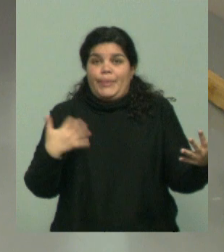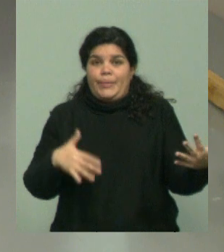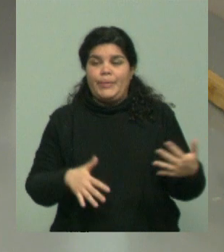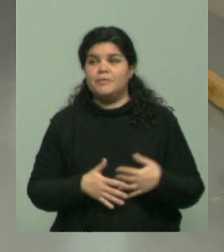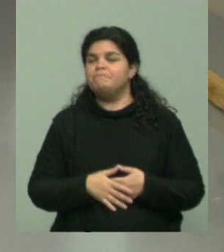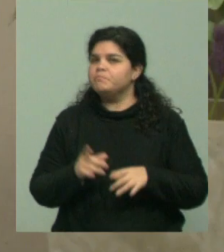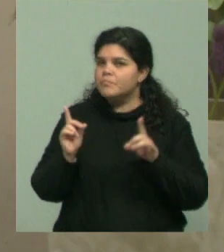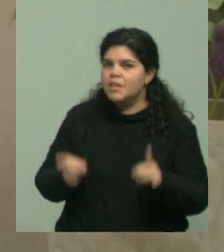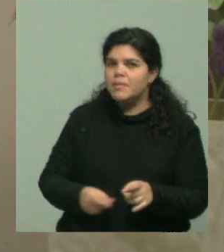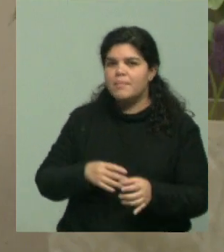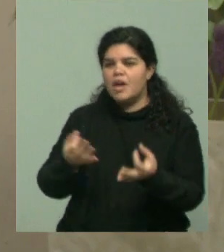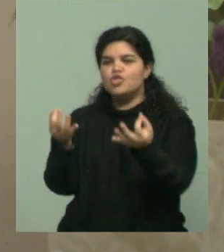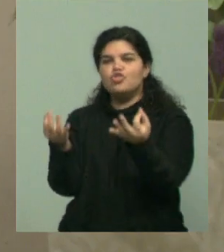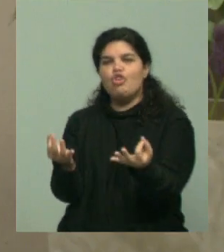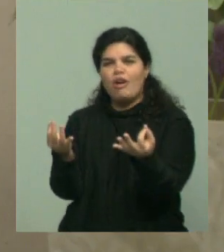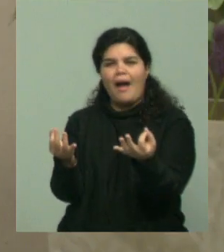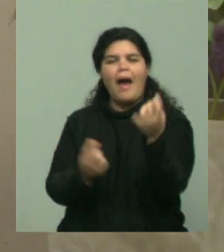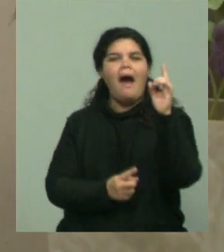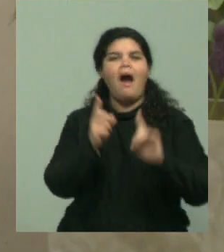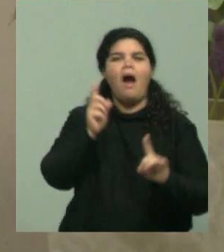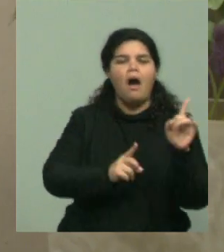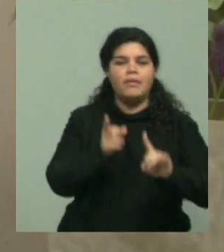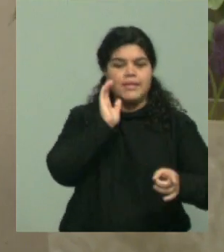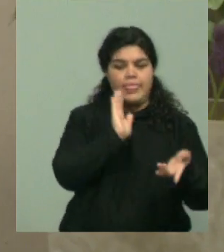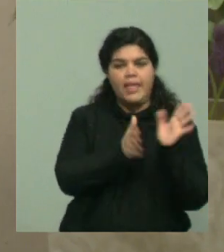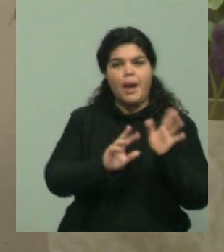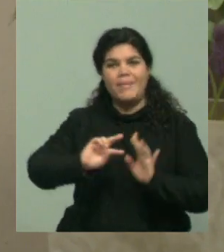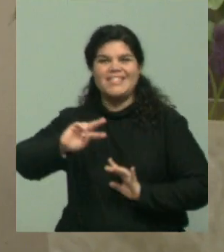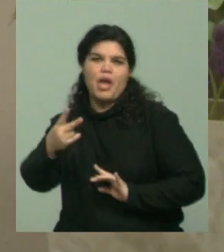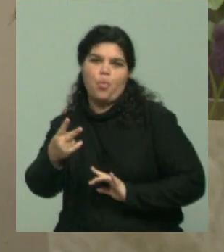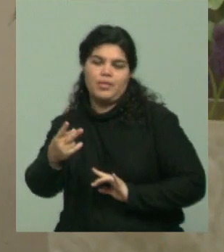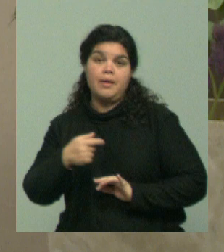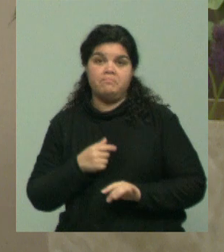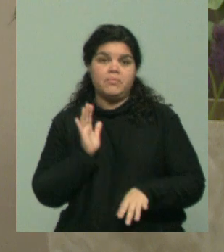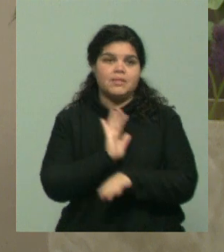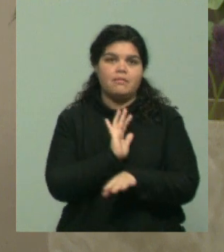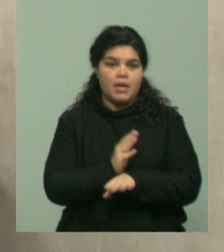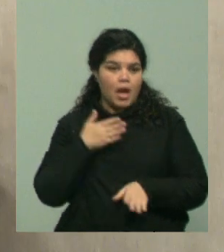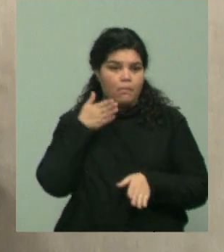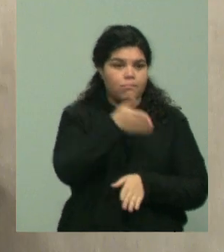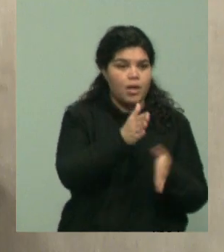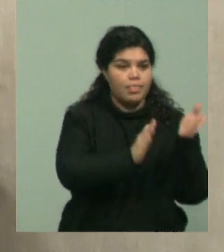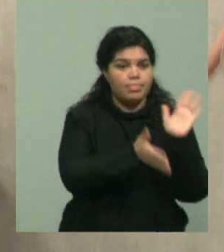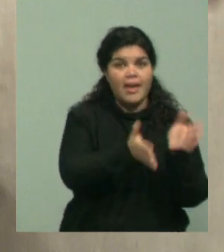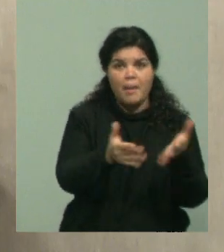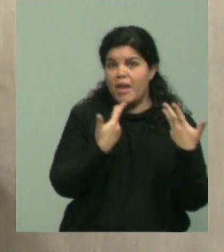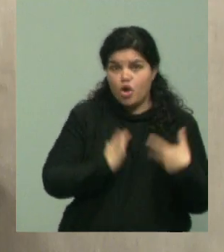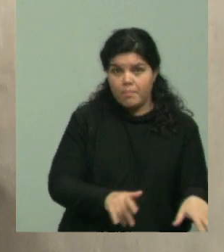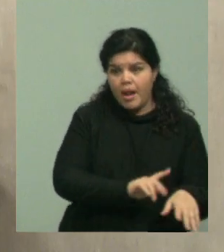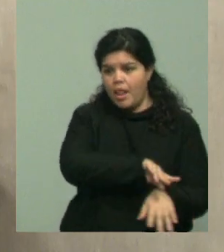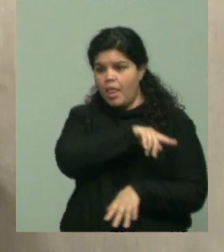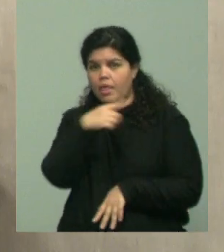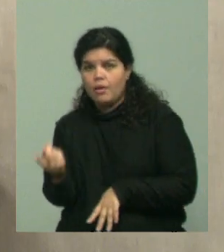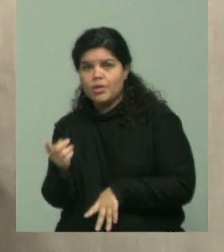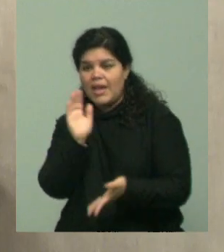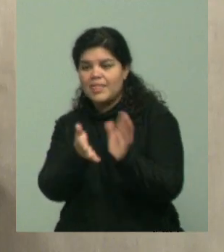como una segunda terapia, ¿no? Tal vez van al terapeuta y después yoga. Sí. O están deprimidos. O incluso entonces, hasta la